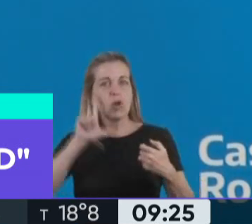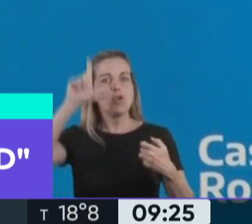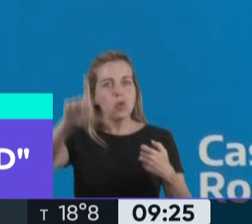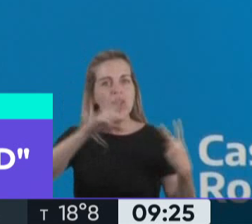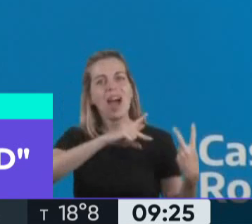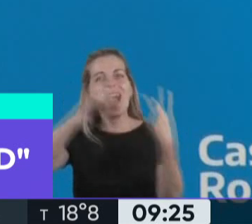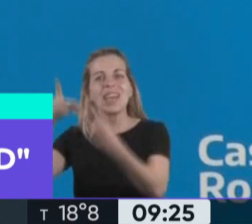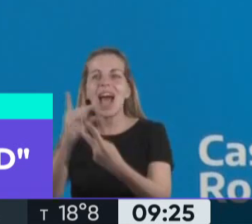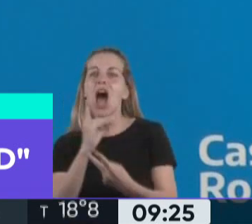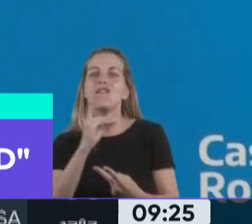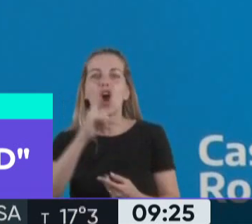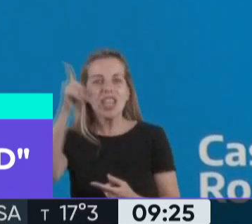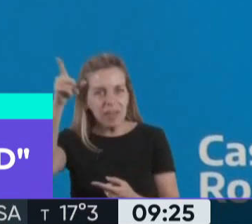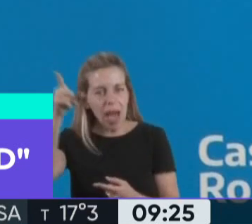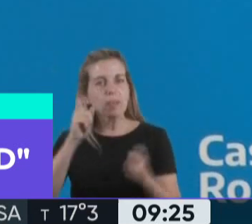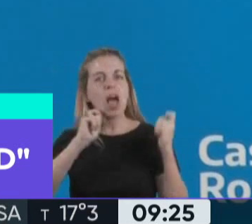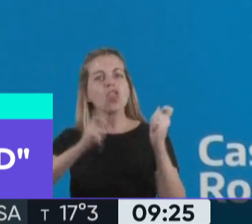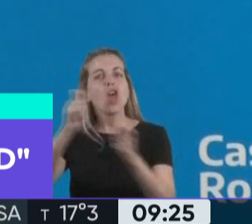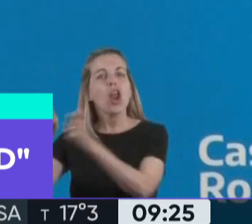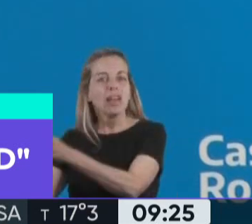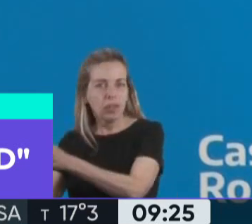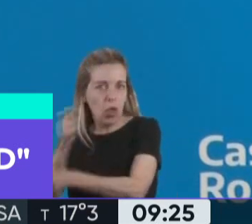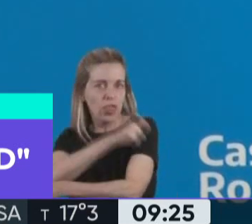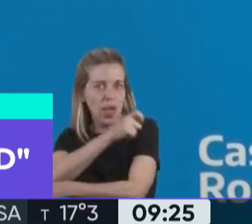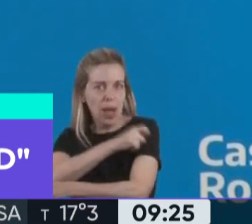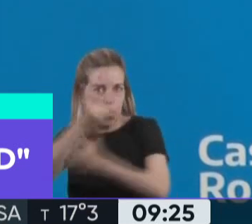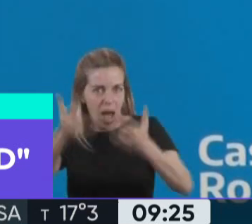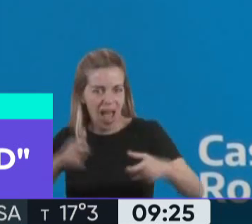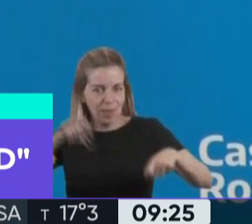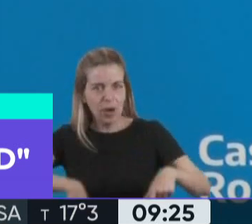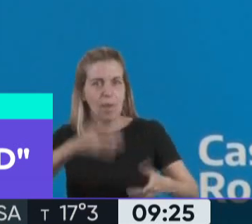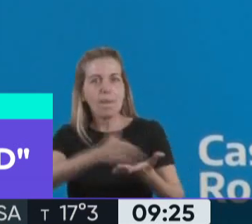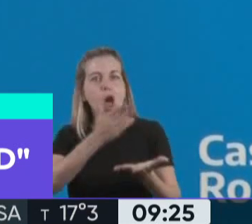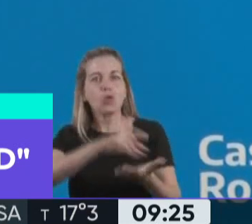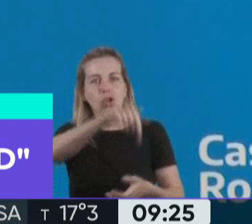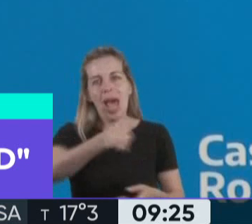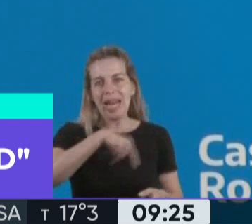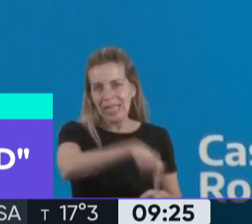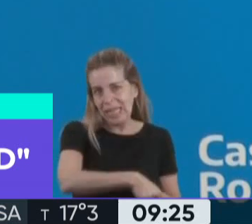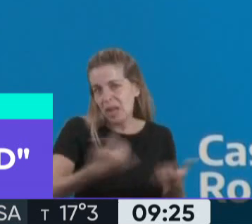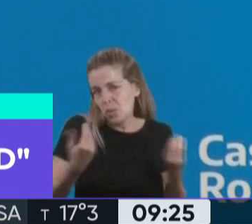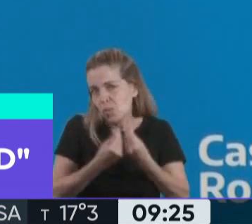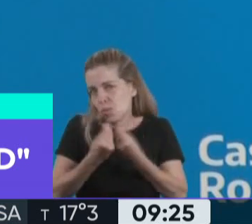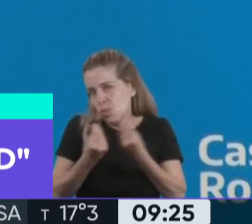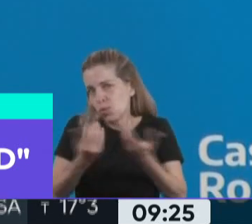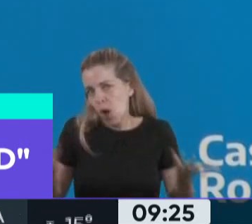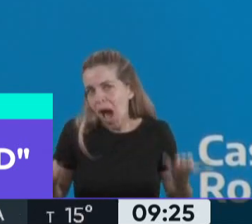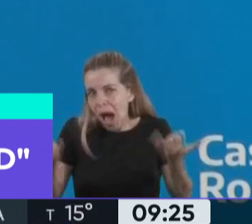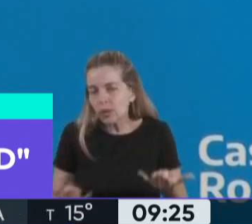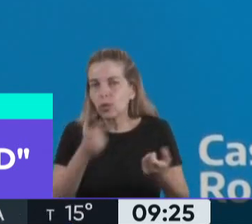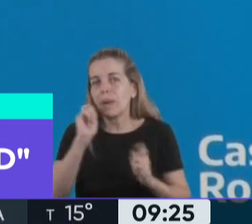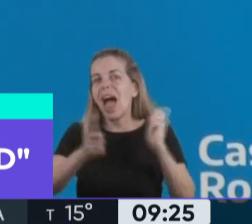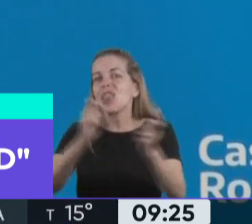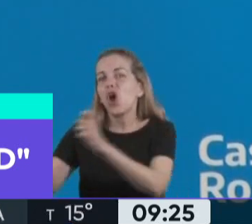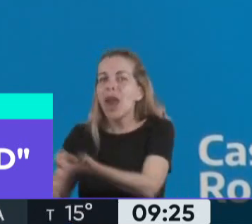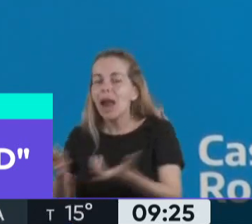vacunas porque tenemos vacunas para vacunar a toda la población argentina y además, como sabemos que el mundo también es injusto en todo y también en la distribución de vacunas para